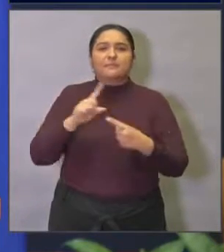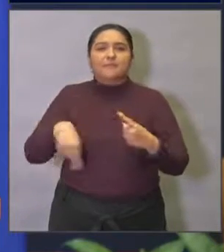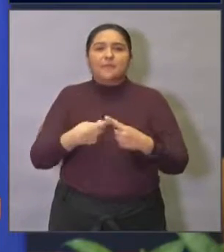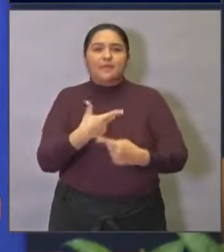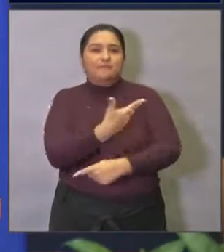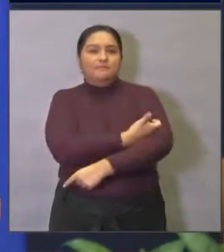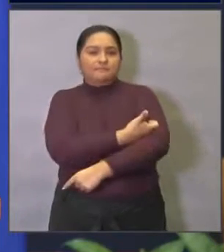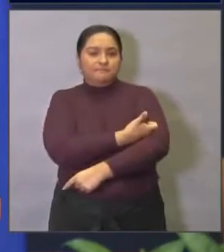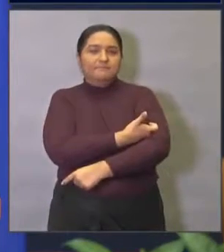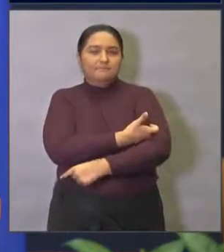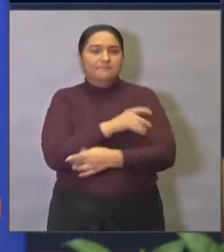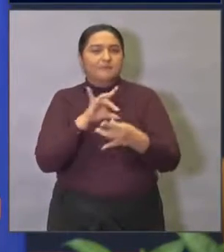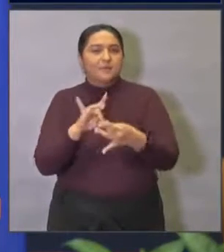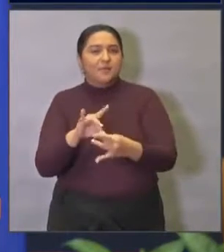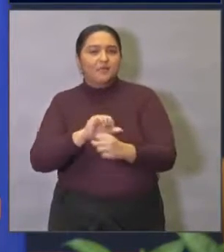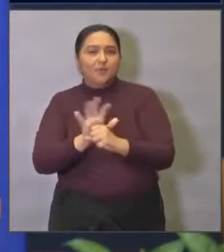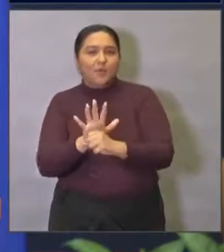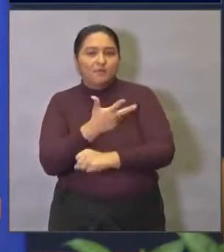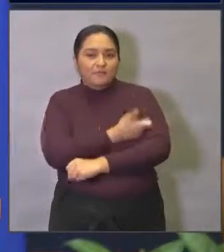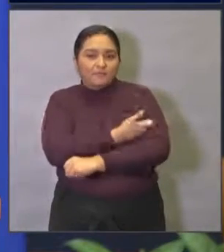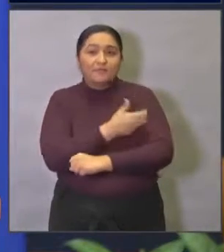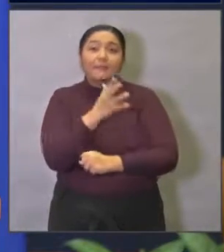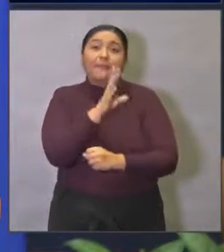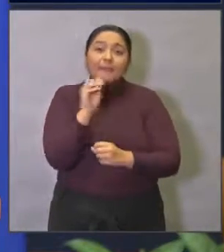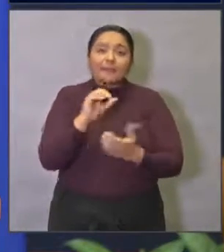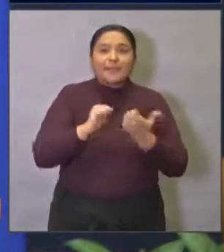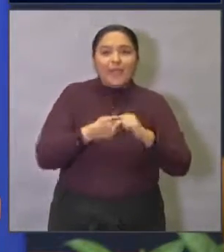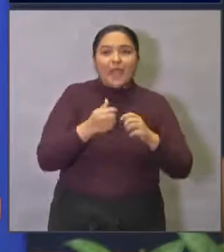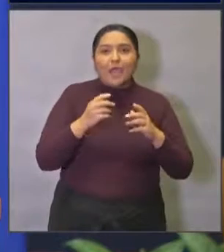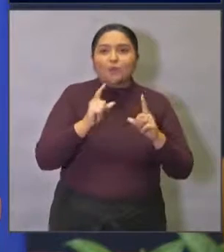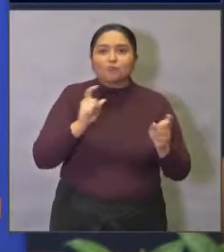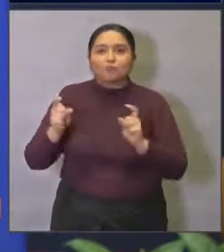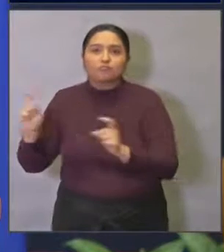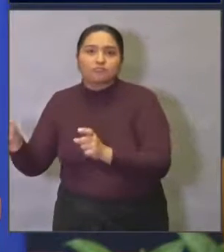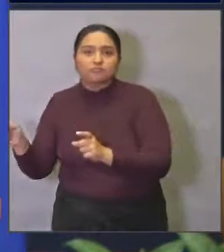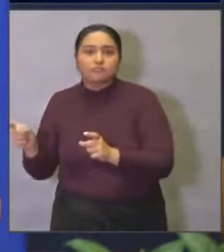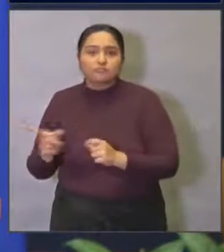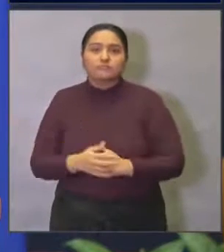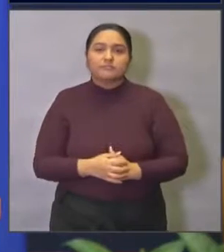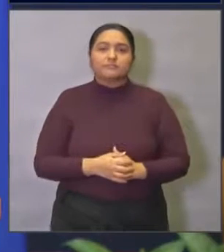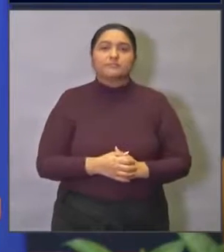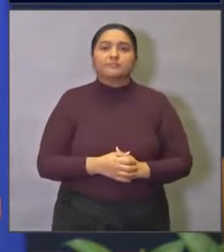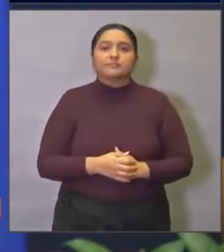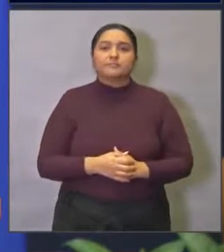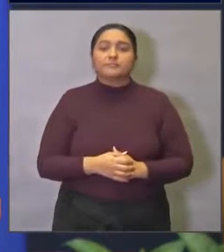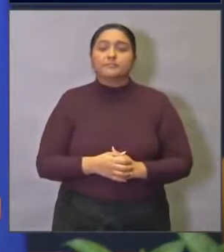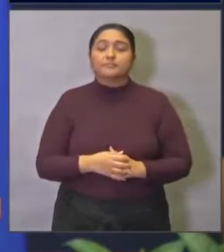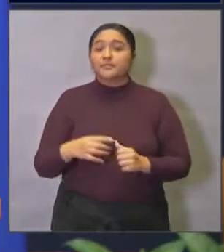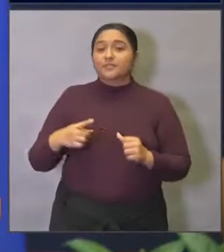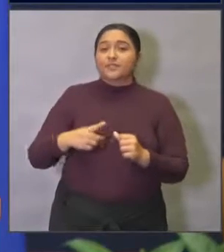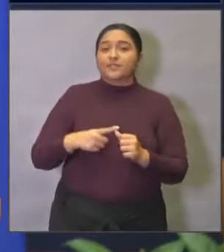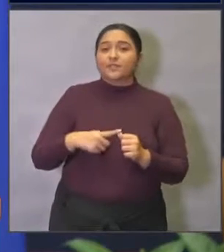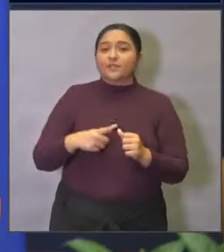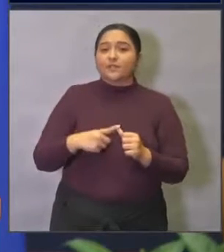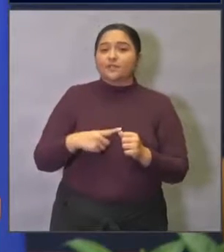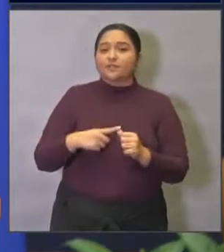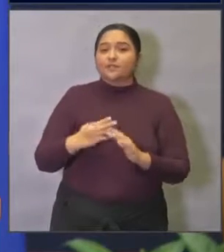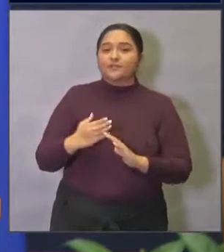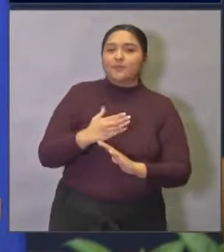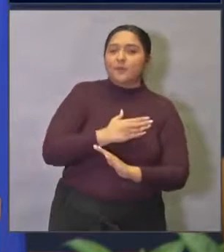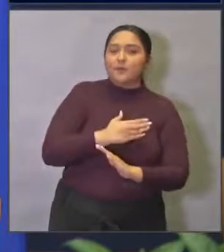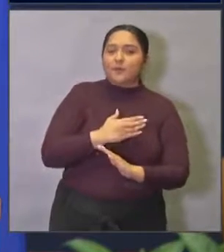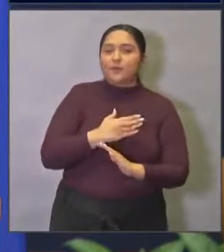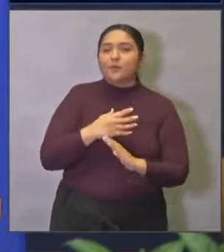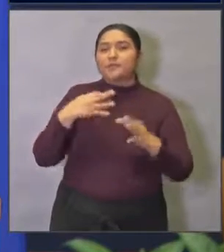el COVID-19 y su distribución aquí en el condado. Antes de darles estas actualizaciones